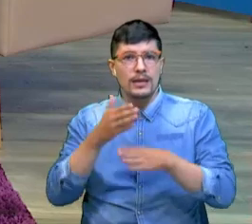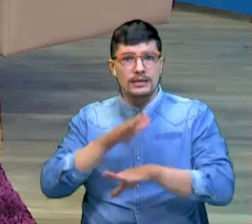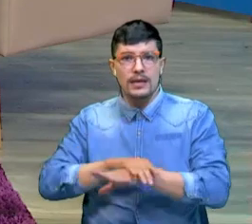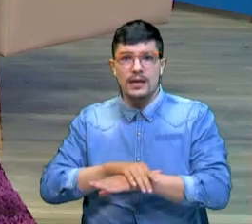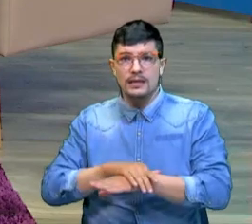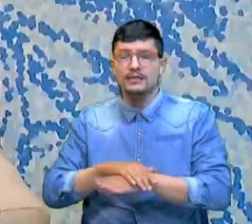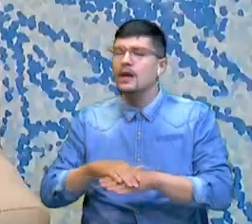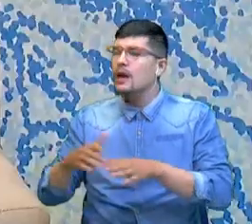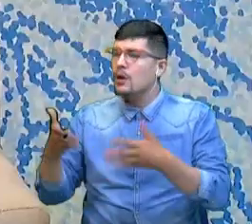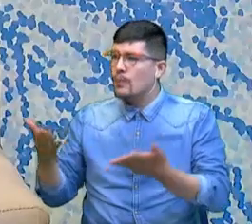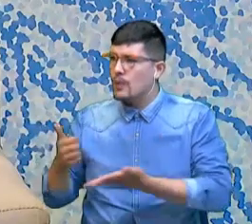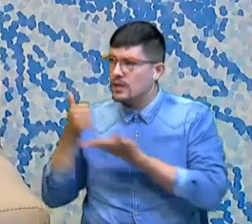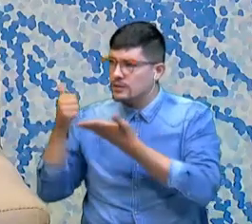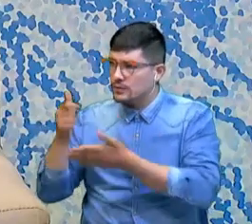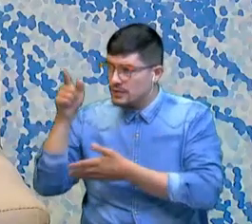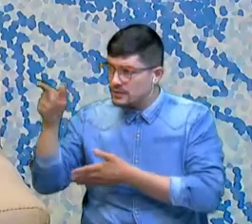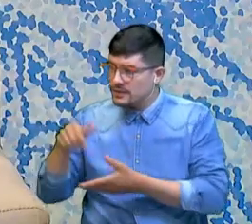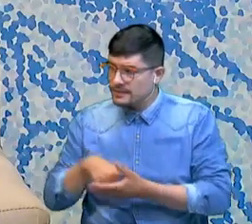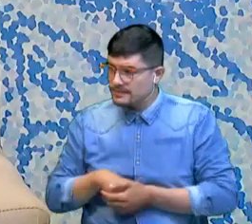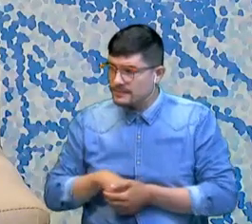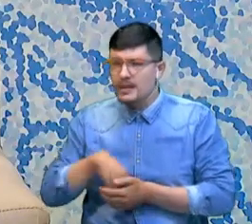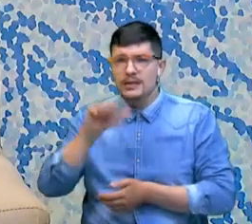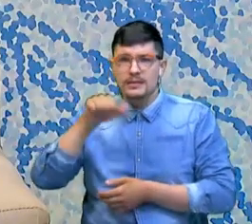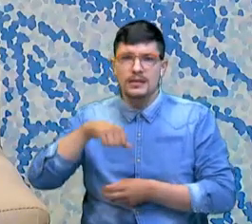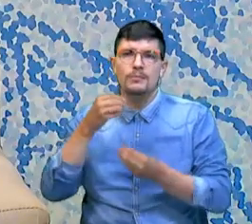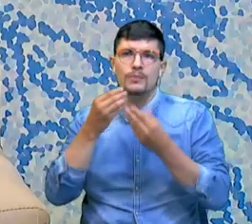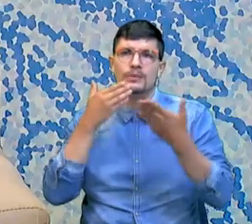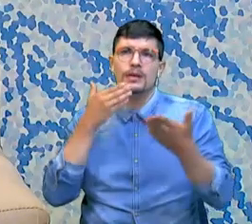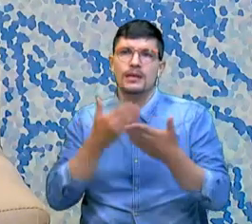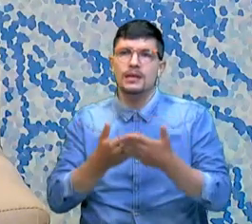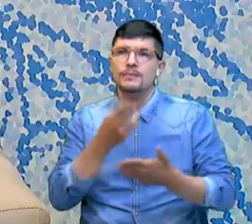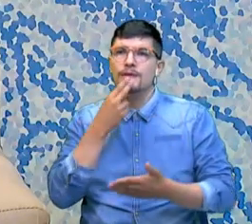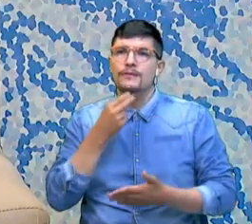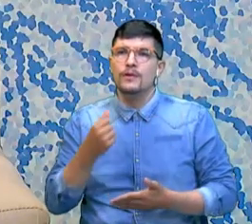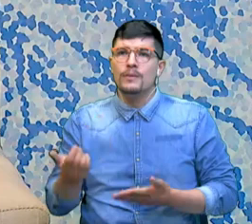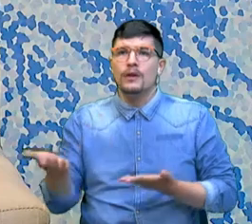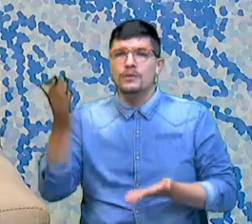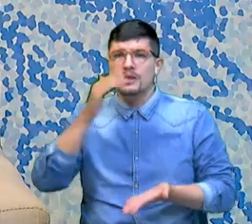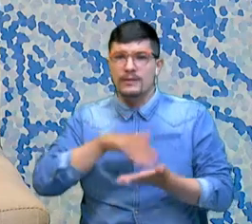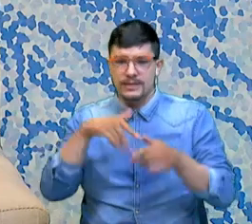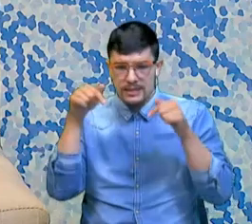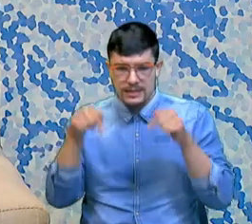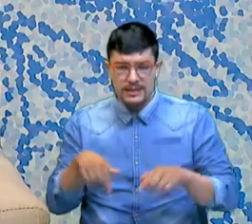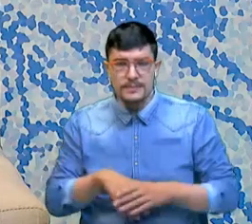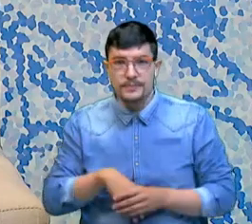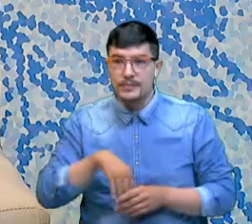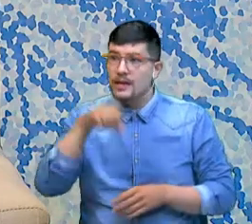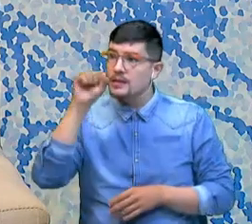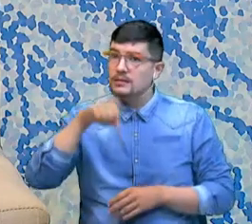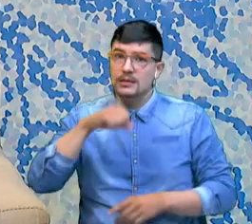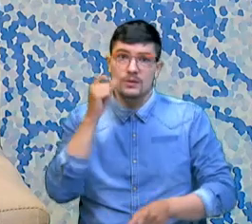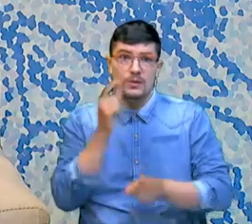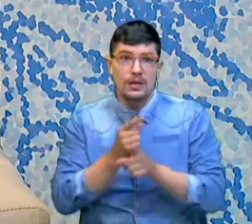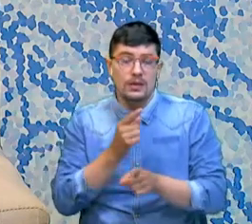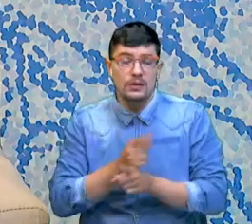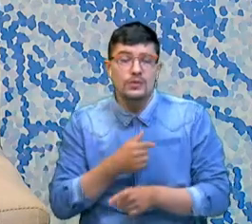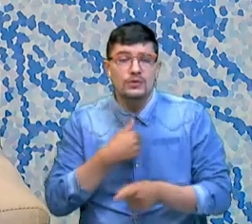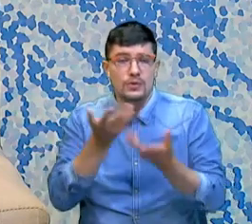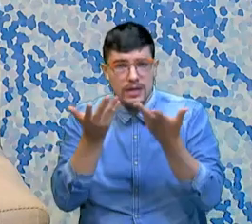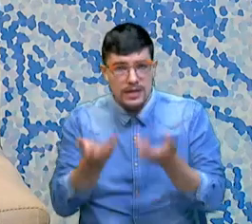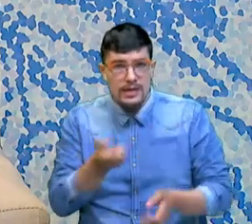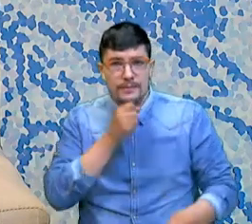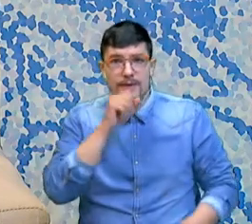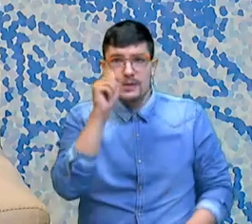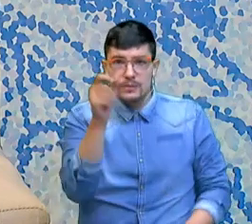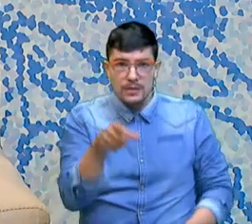tardes. ¿En qué le podemos ayudar, Cecilia? Gracias, muy amable, nuevamente con ustedes. Es que quería preguntarles, resulta